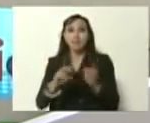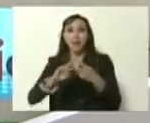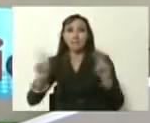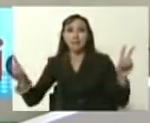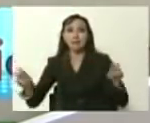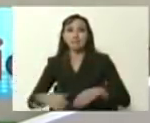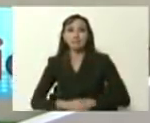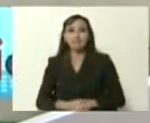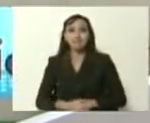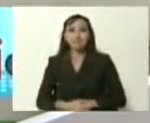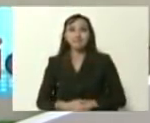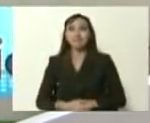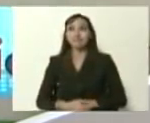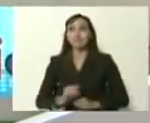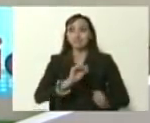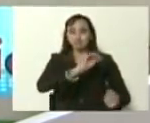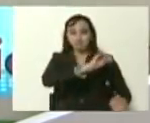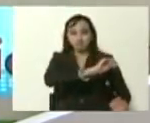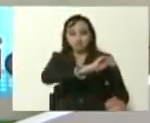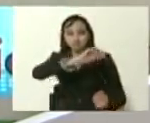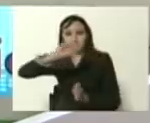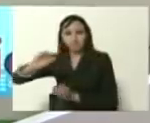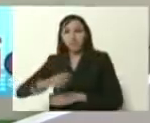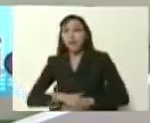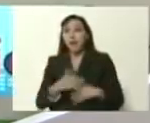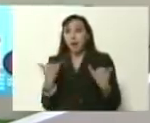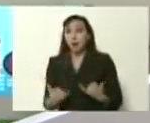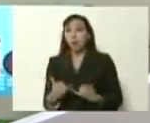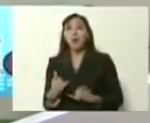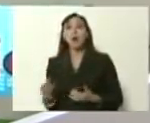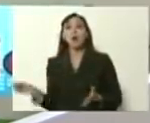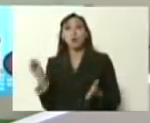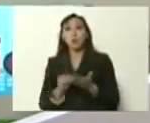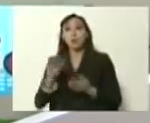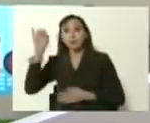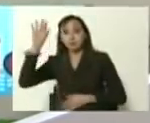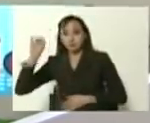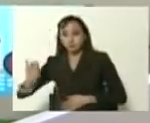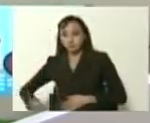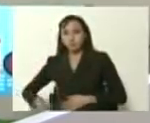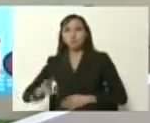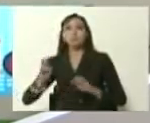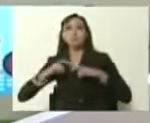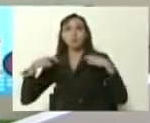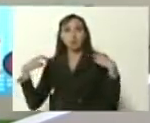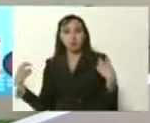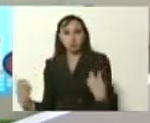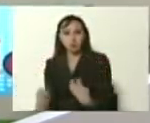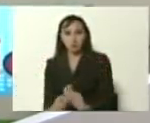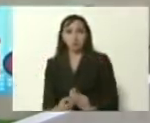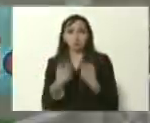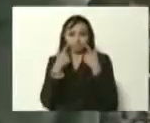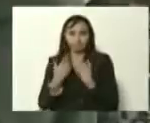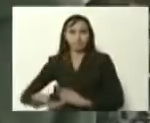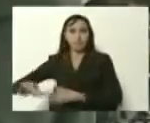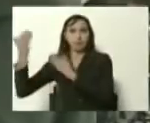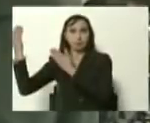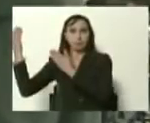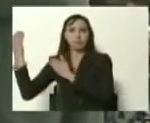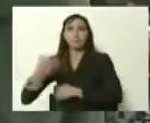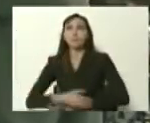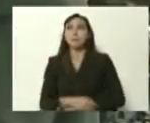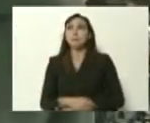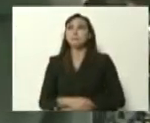Vamos a regresar a esta reunión con pastores evangélicos por parte de la Comisión Especial para la Paz, Diálogo y Reconciliación en el país.